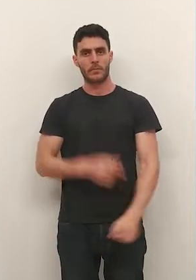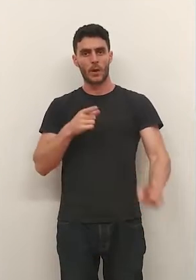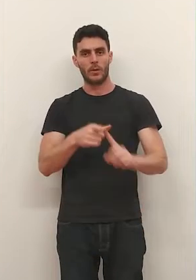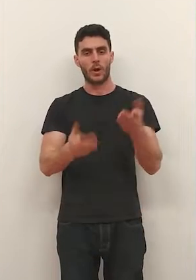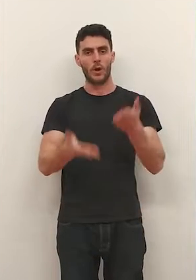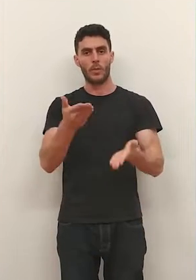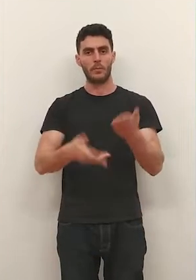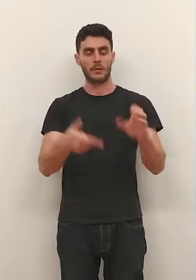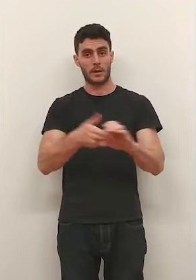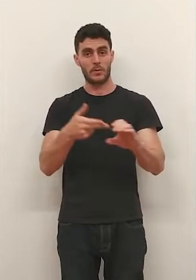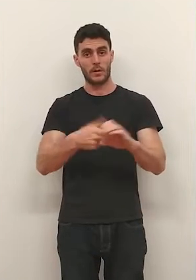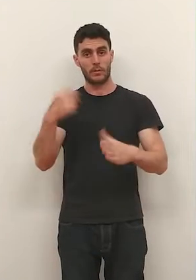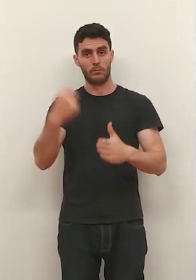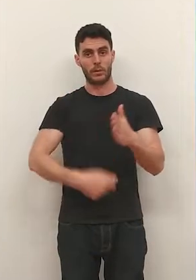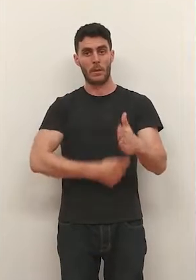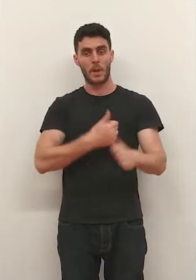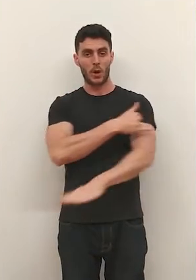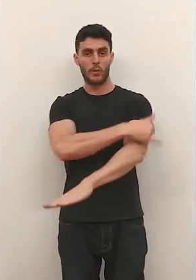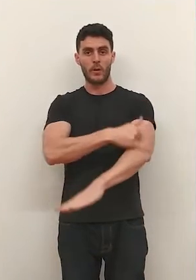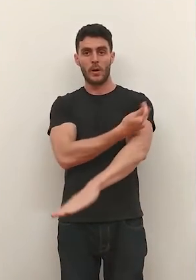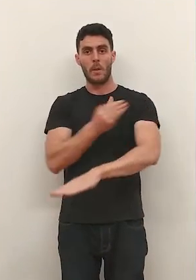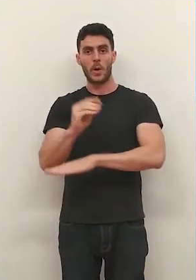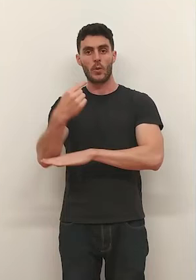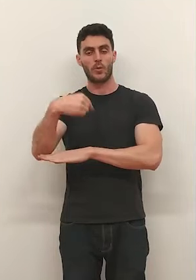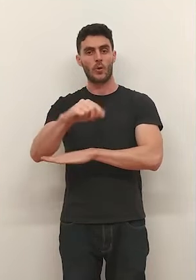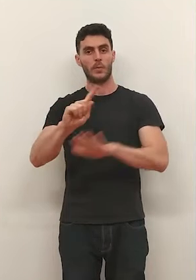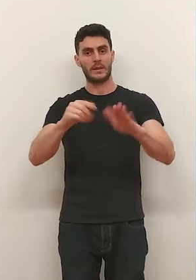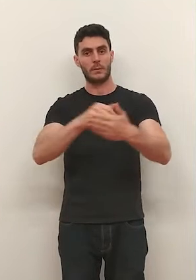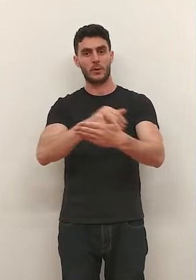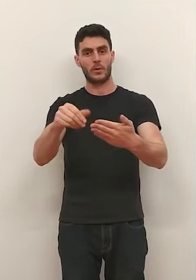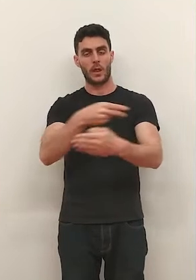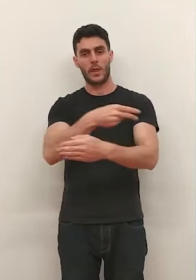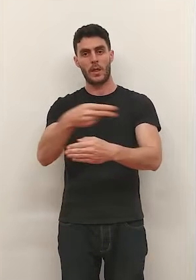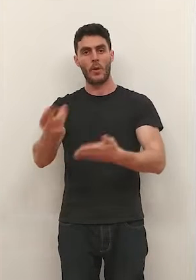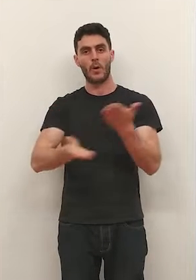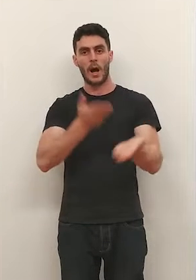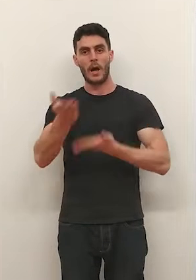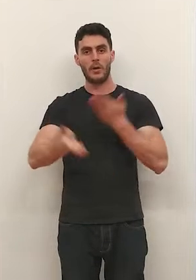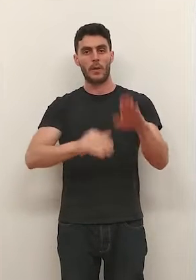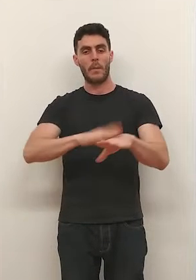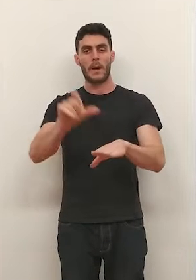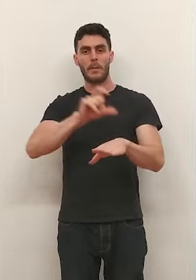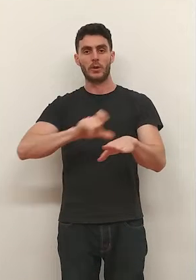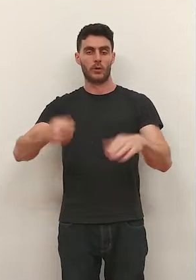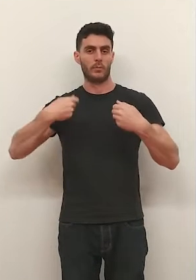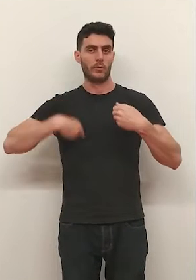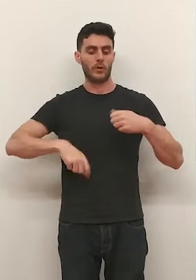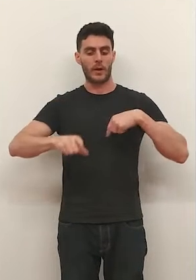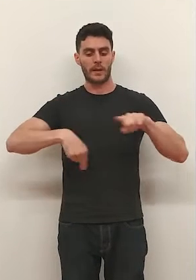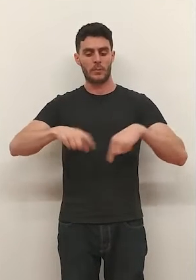Para compensar el incremento de los carburantes, el Gobierno de La Rioja destinará 1,6 millones de euros en ayudas a los